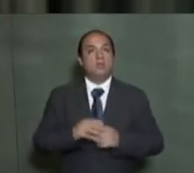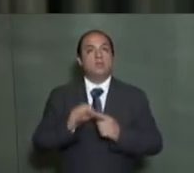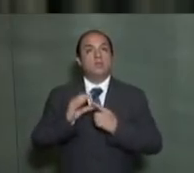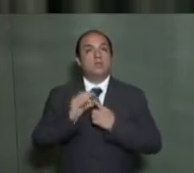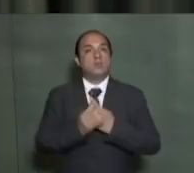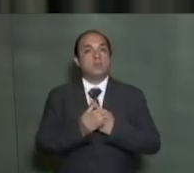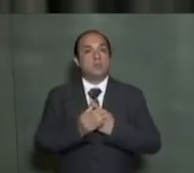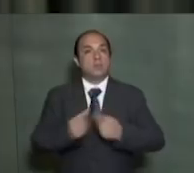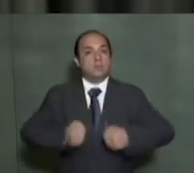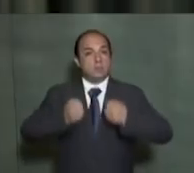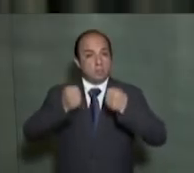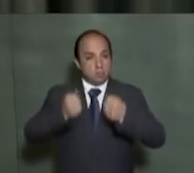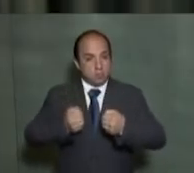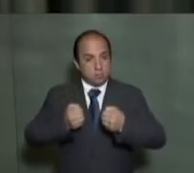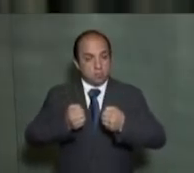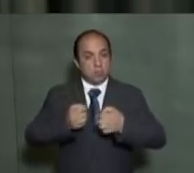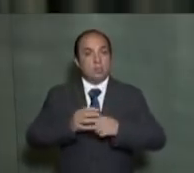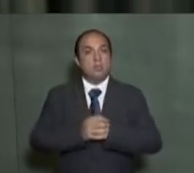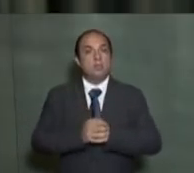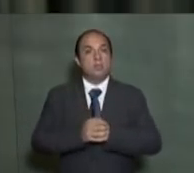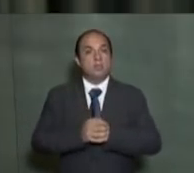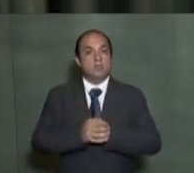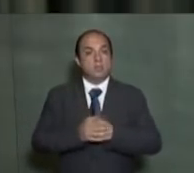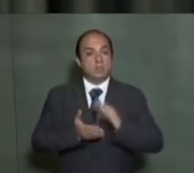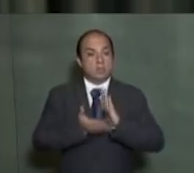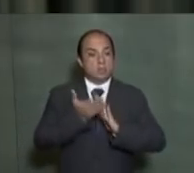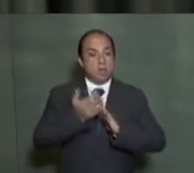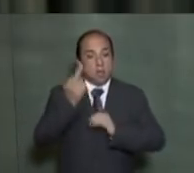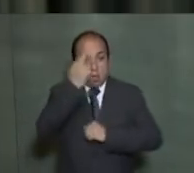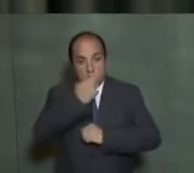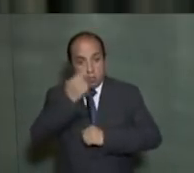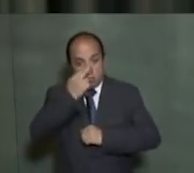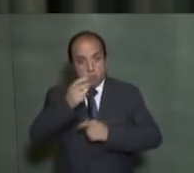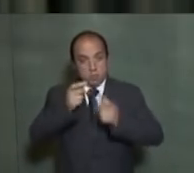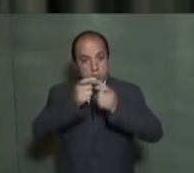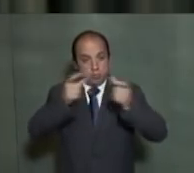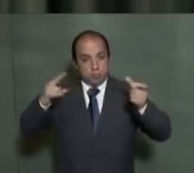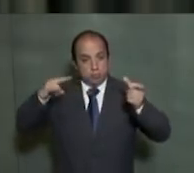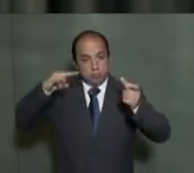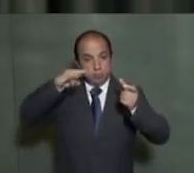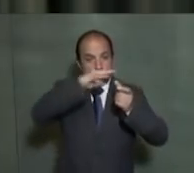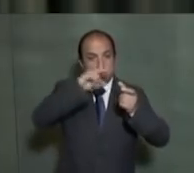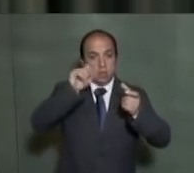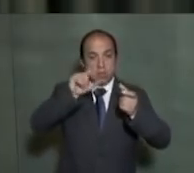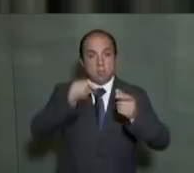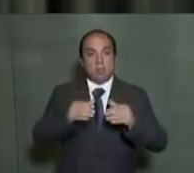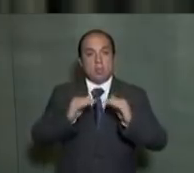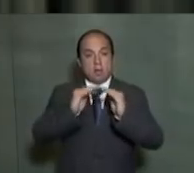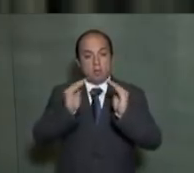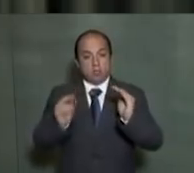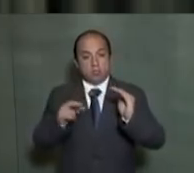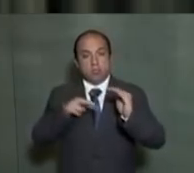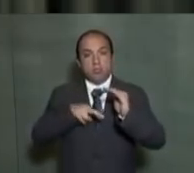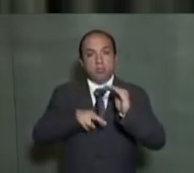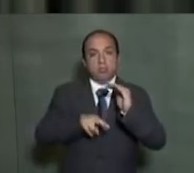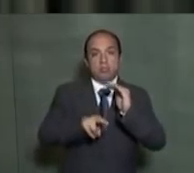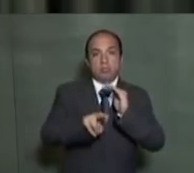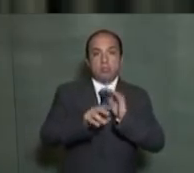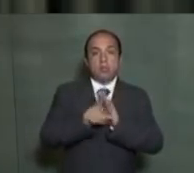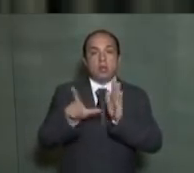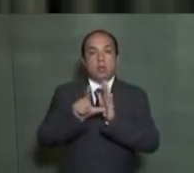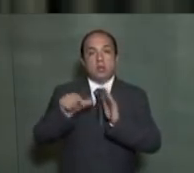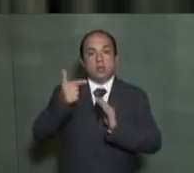preside Bernardo, en la inspección de los viaductos elevados y túneles de las líneas 12,